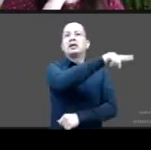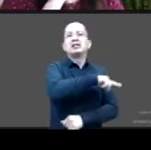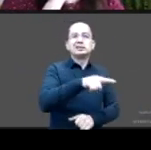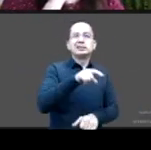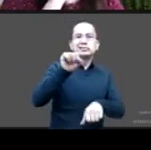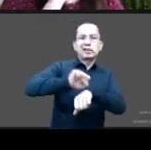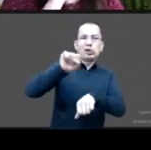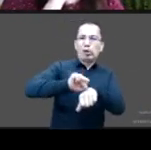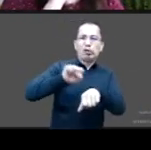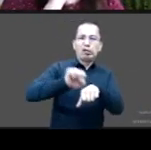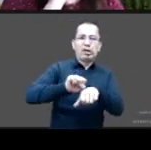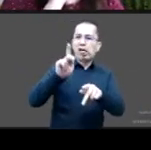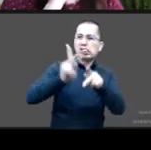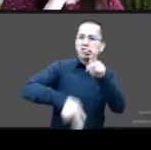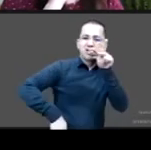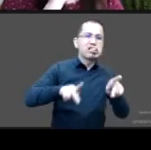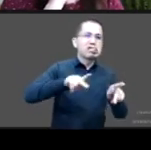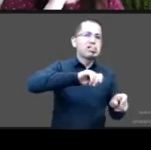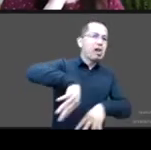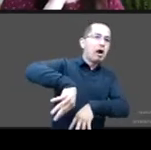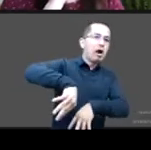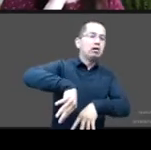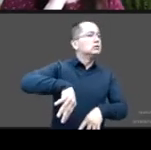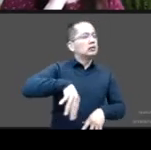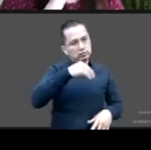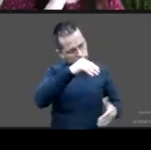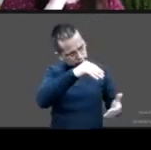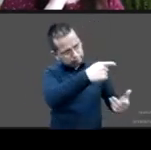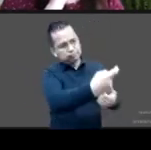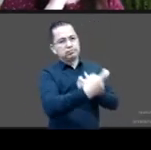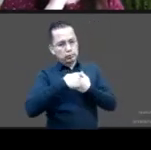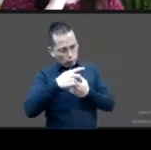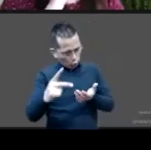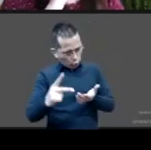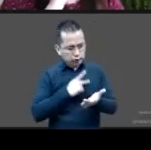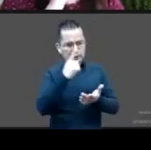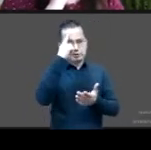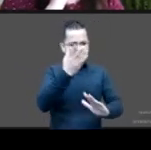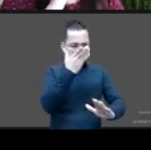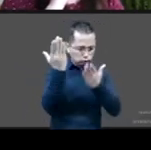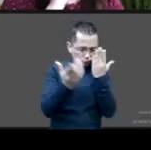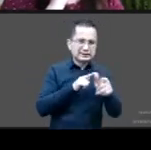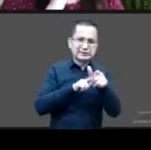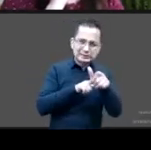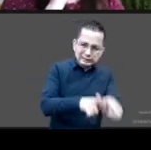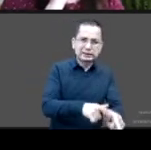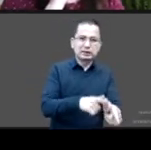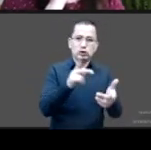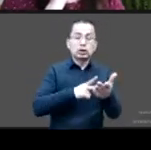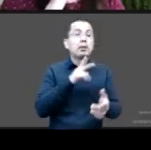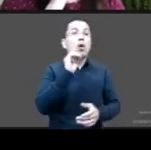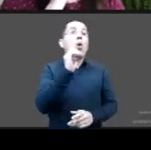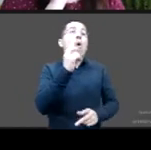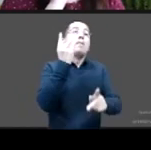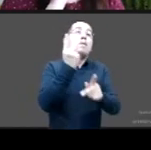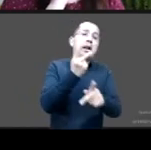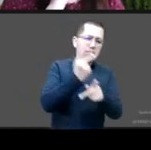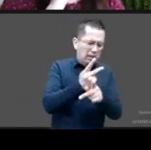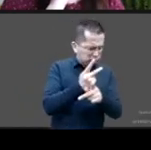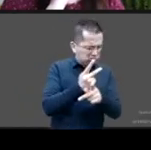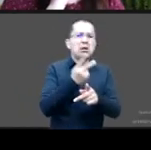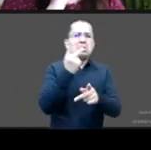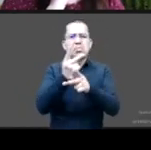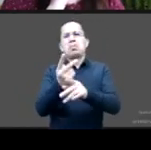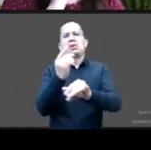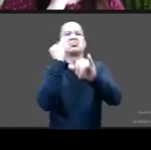o se vinculan a experiencias de bachillerato a su alcance que son casi siempre los abiertos o a distancia y